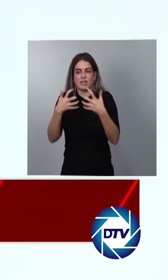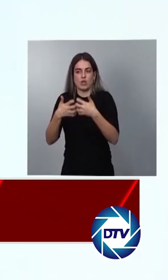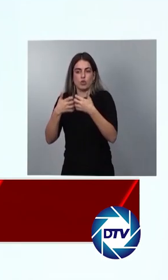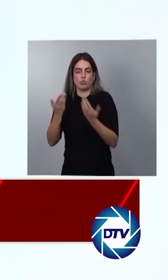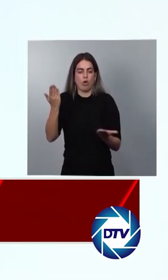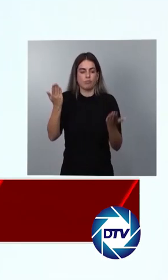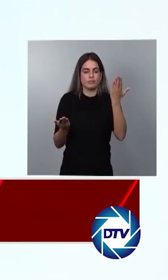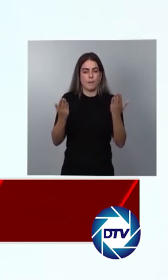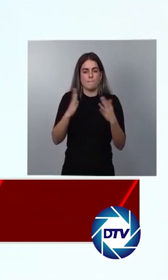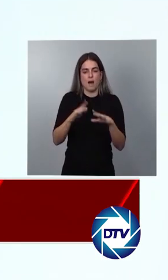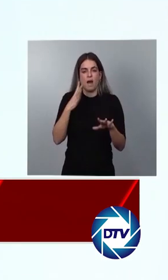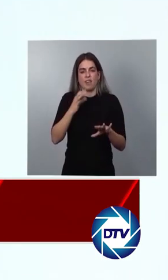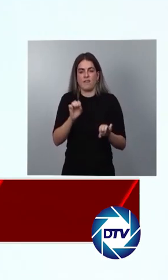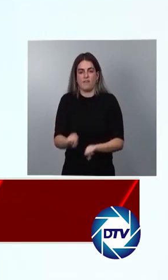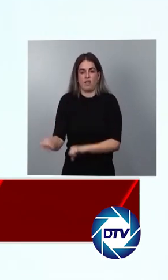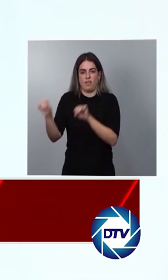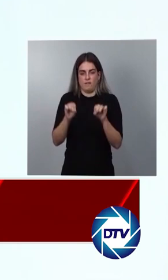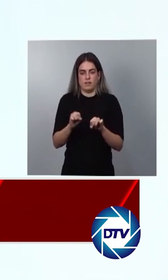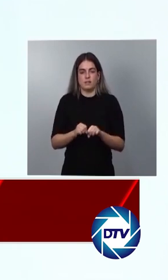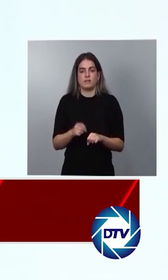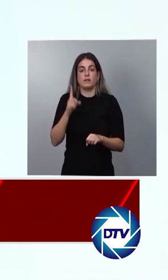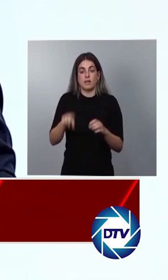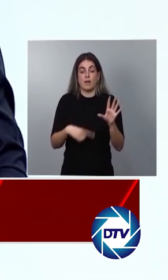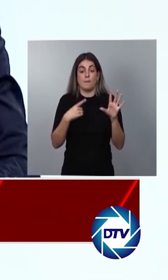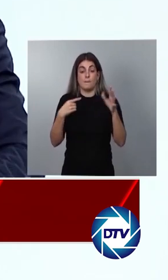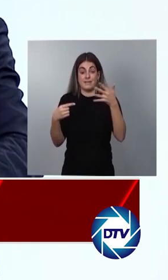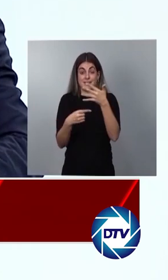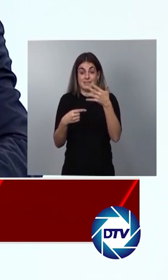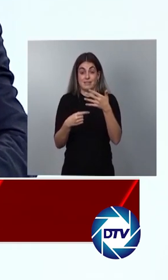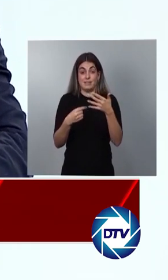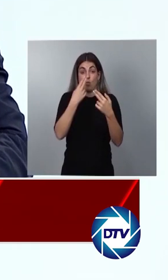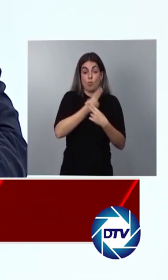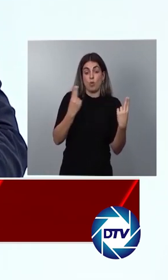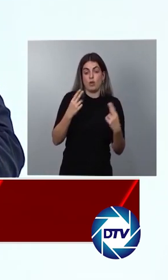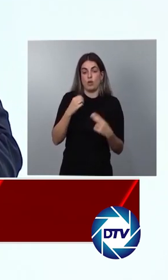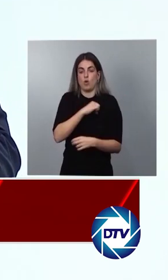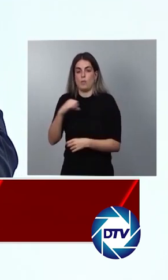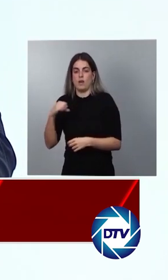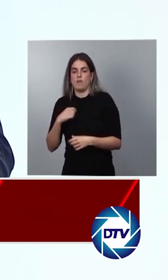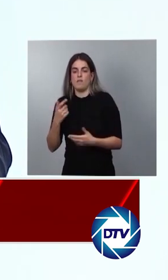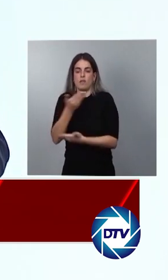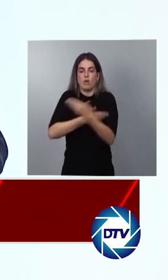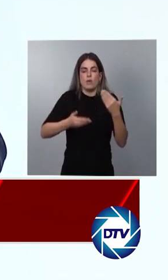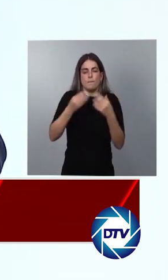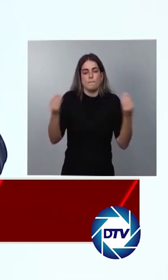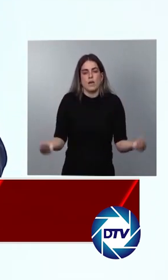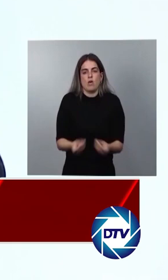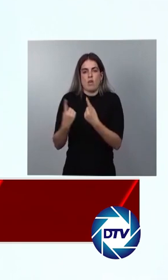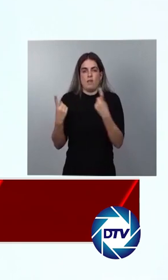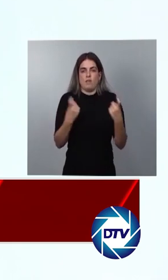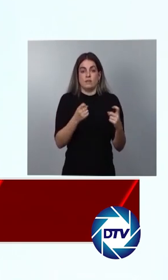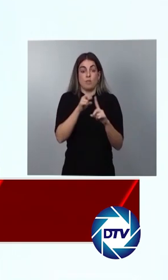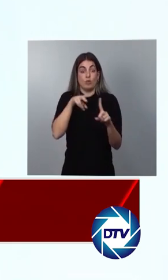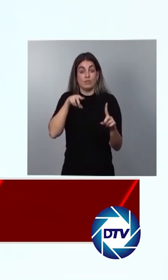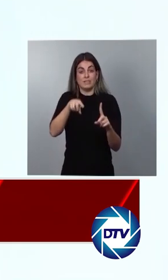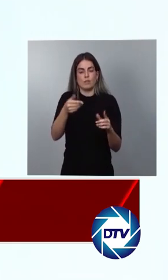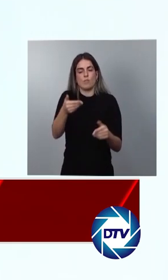ocurre? Que esta persona representa al polisario. ¿El polisario de quién es aliado? De Argelia. ¿Quién nos envía a nosotros el gas? Argelia. ¿Y qué hizo Pedro